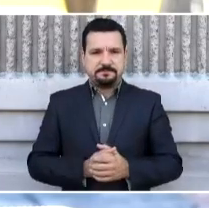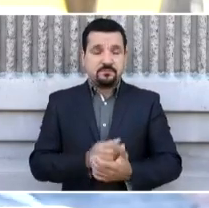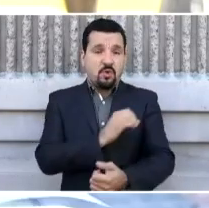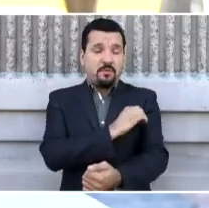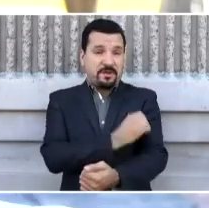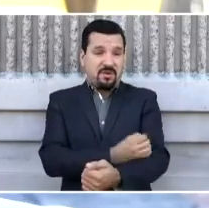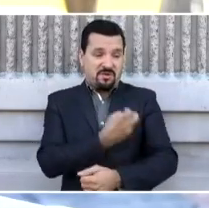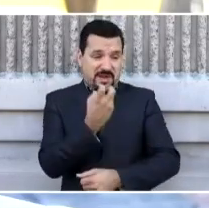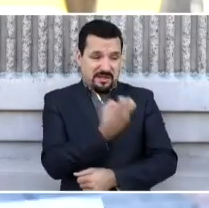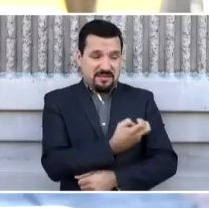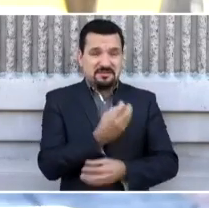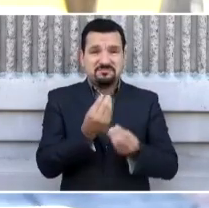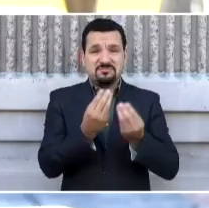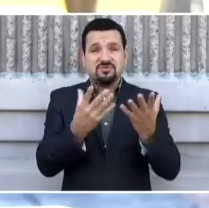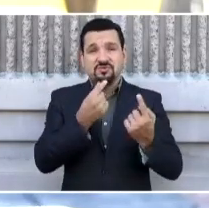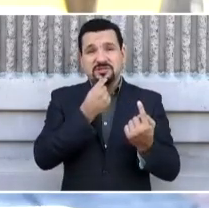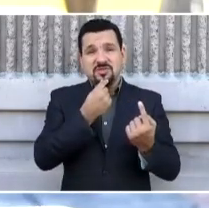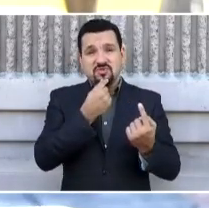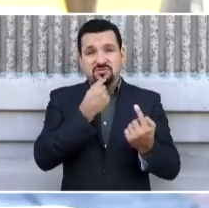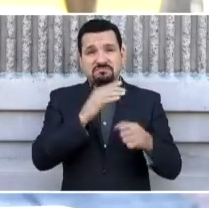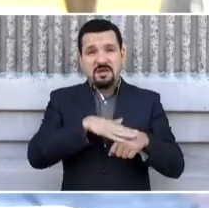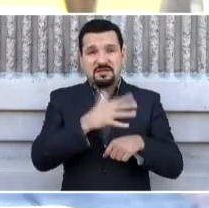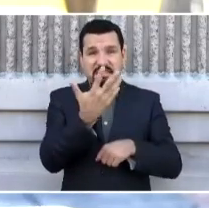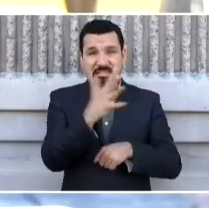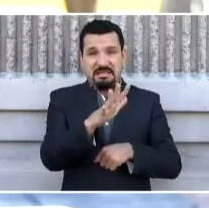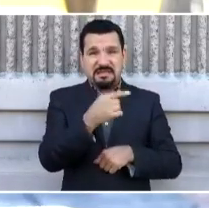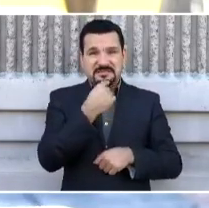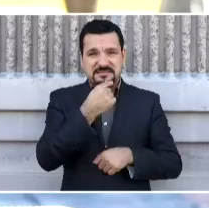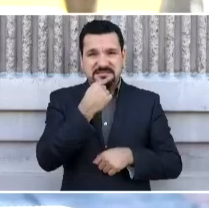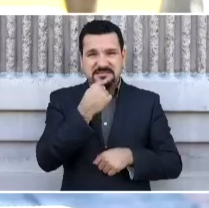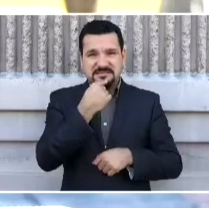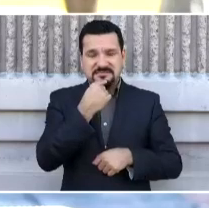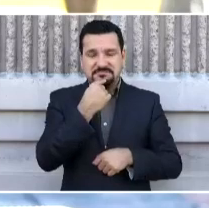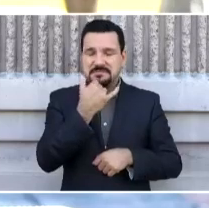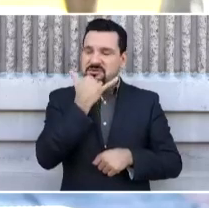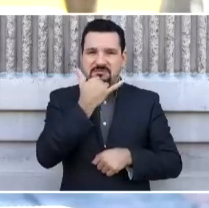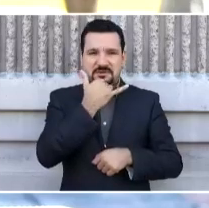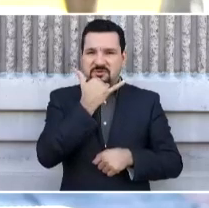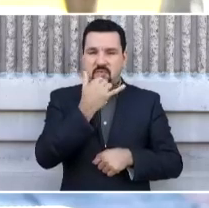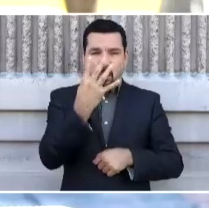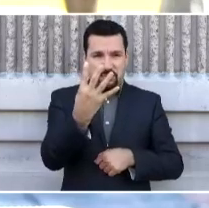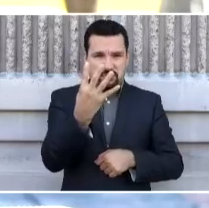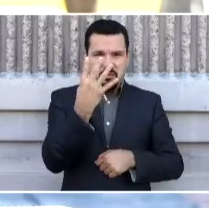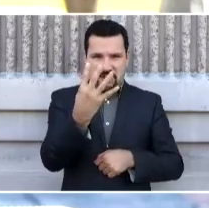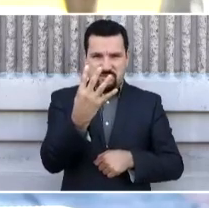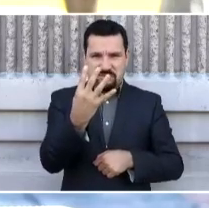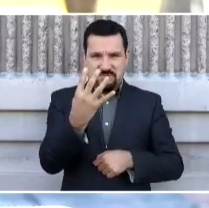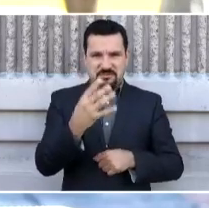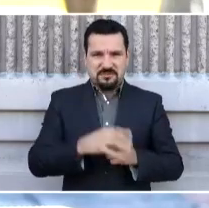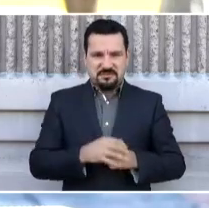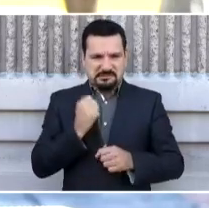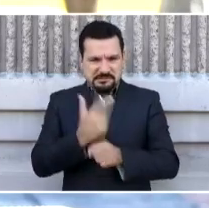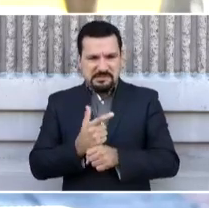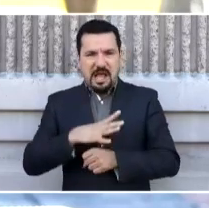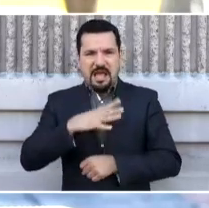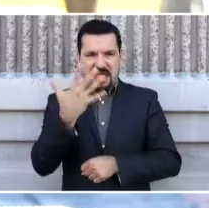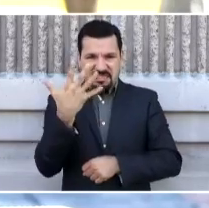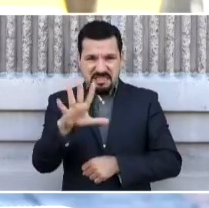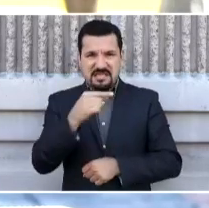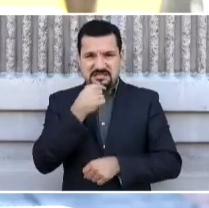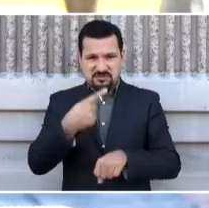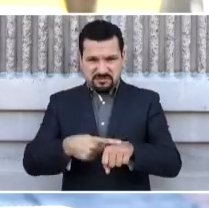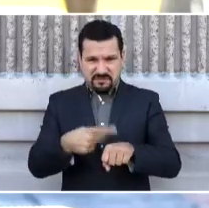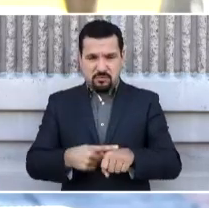Cajeme es el municipio que más casos pediátricos tiene 10 acumulados, digo 4, perdón, de los 10 que hemos confirmado en niños.